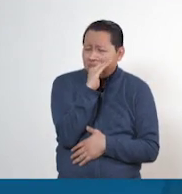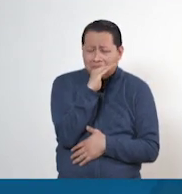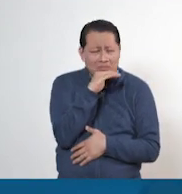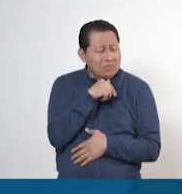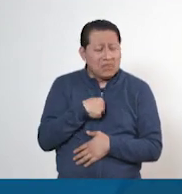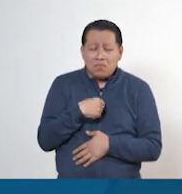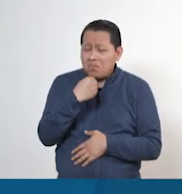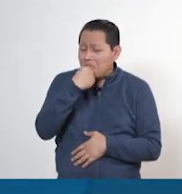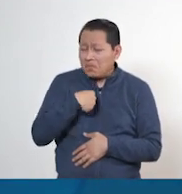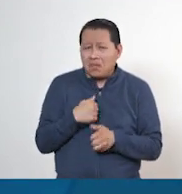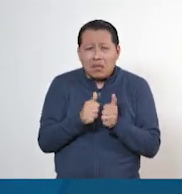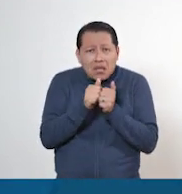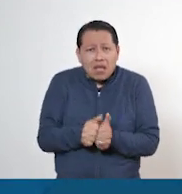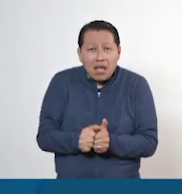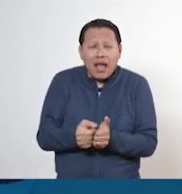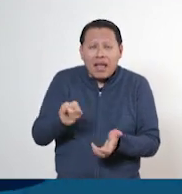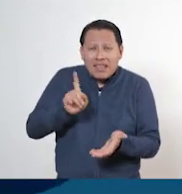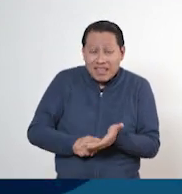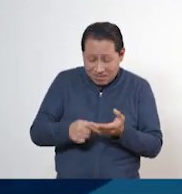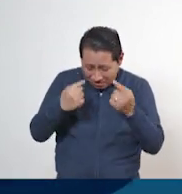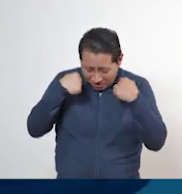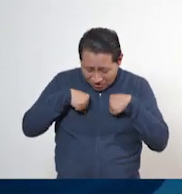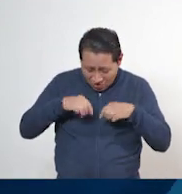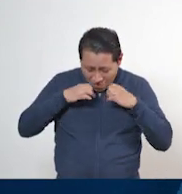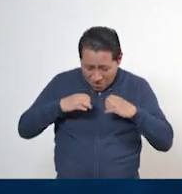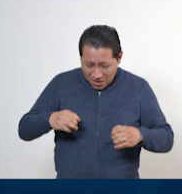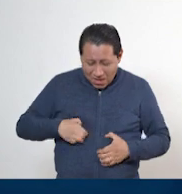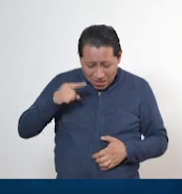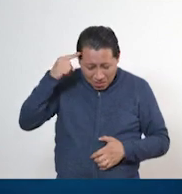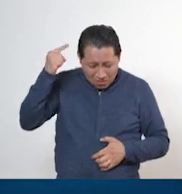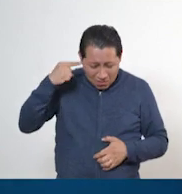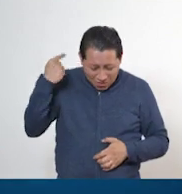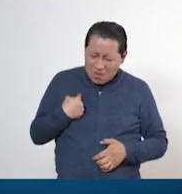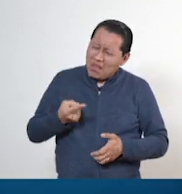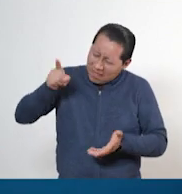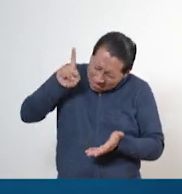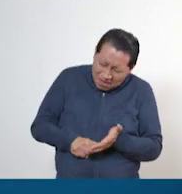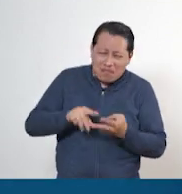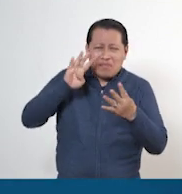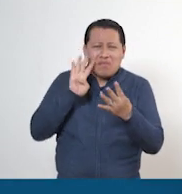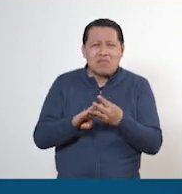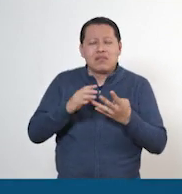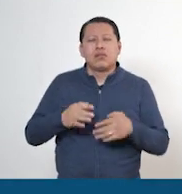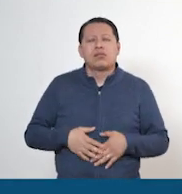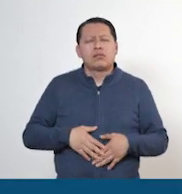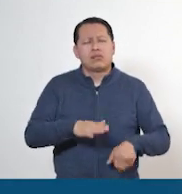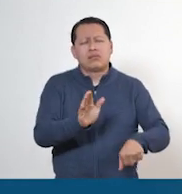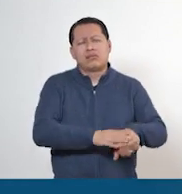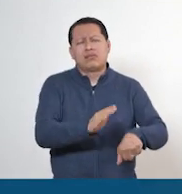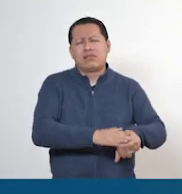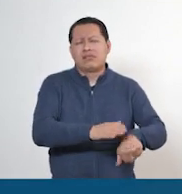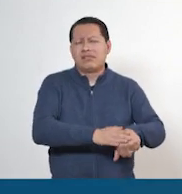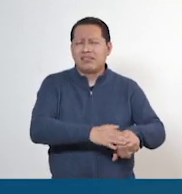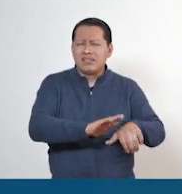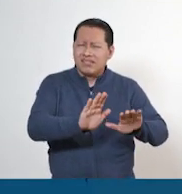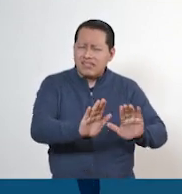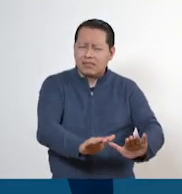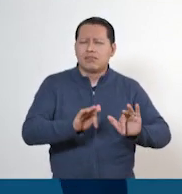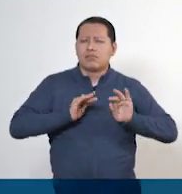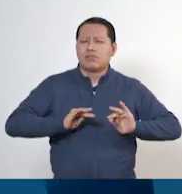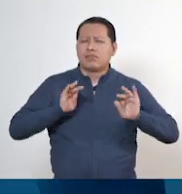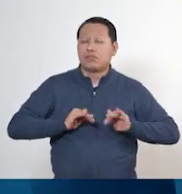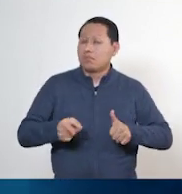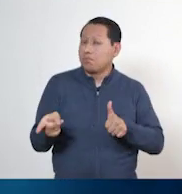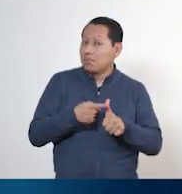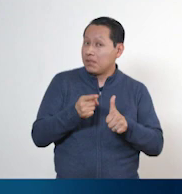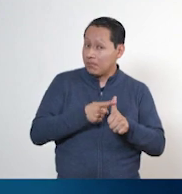un Cupertino encerrado en el cuerpo de un Cupertino! A ver, chamaco, hombre. Primero que nada, te